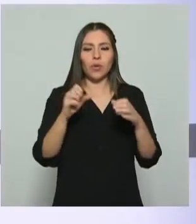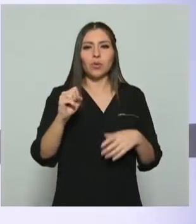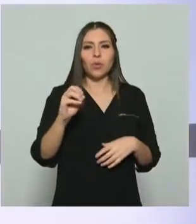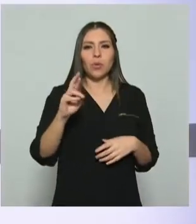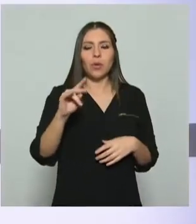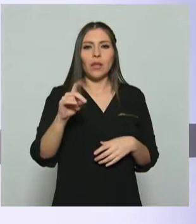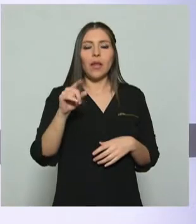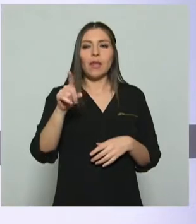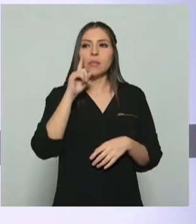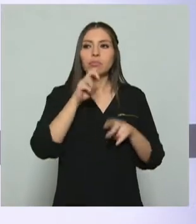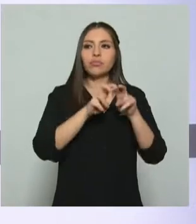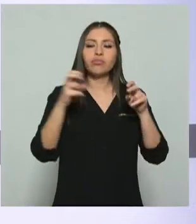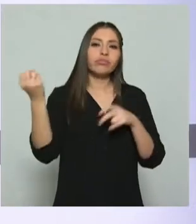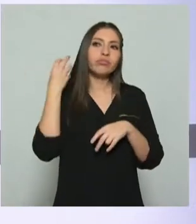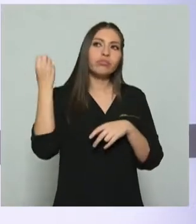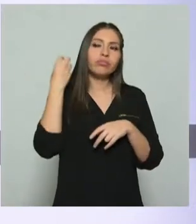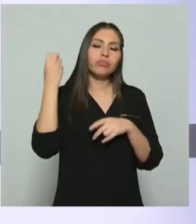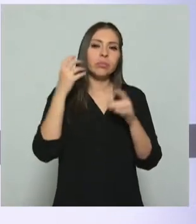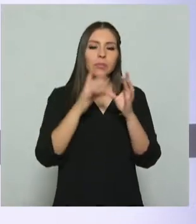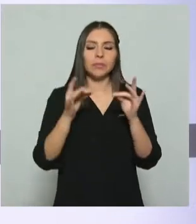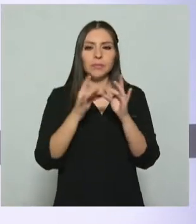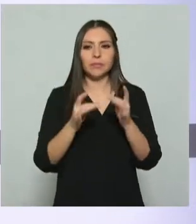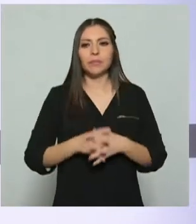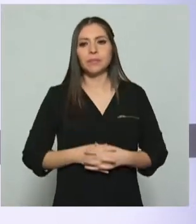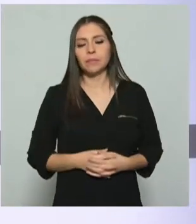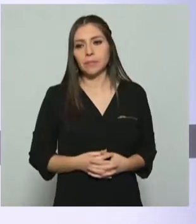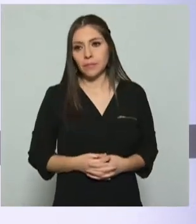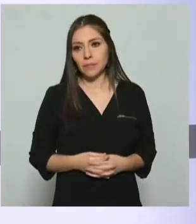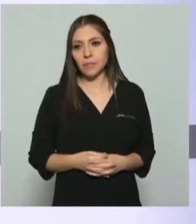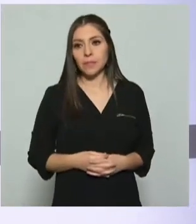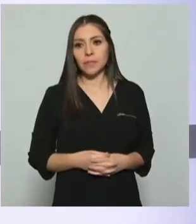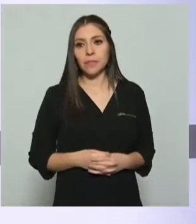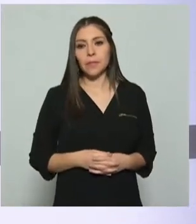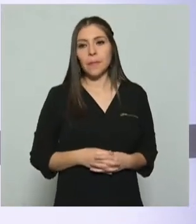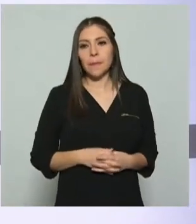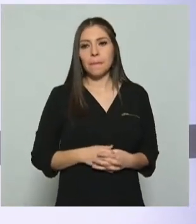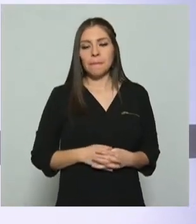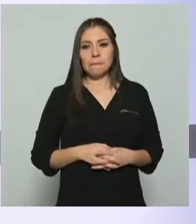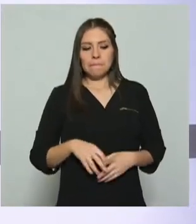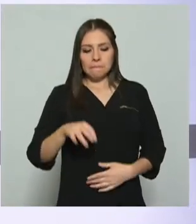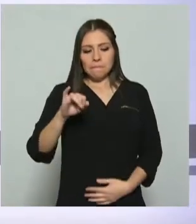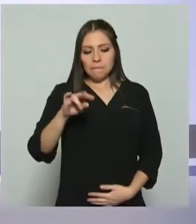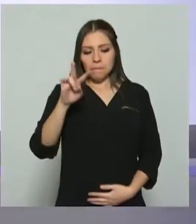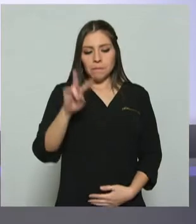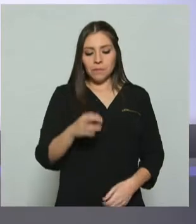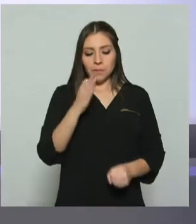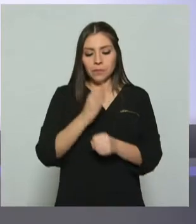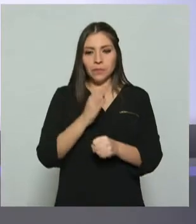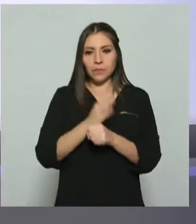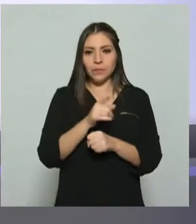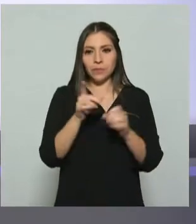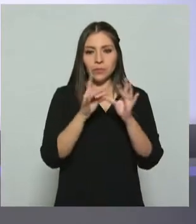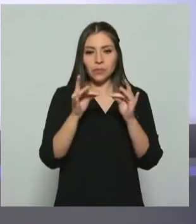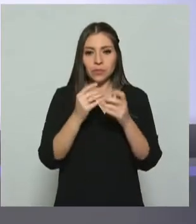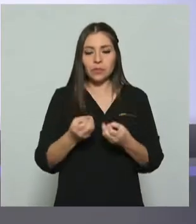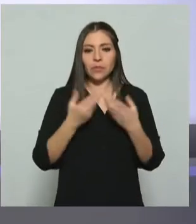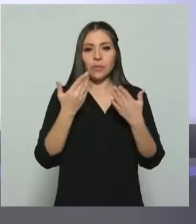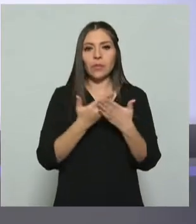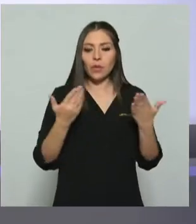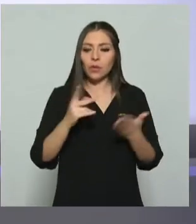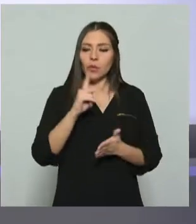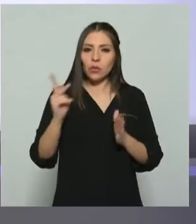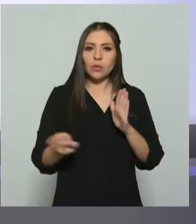van a ofrecer una rueda de prensa. Así es, y justamente la idea de ofrecer esta rueda de prensa también es otra vez hacer los llamados